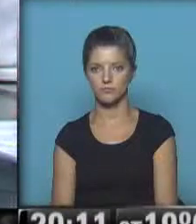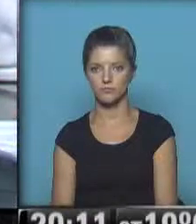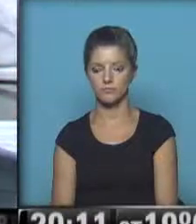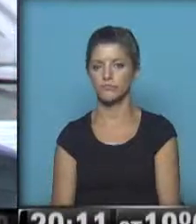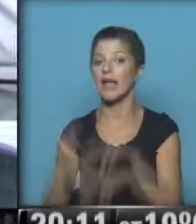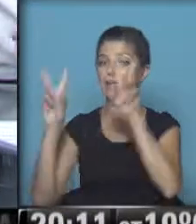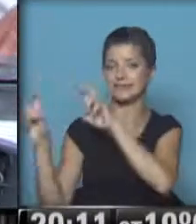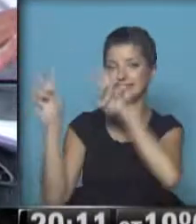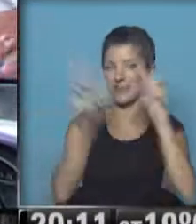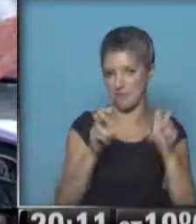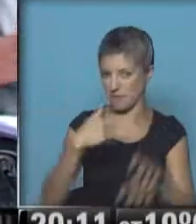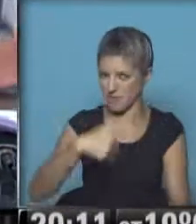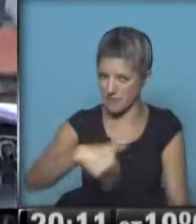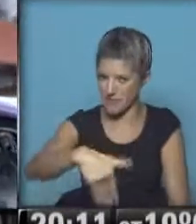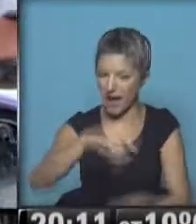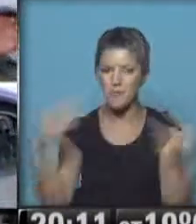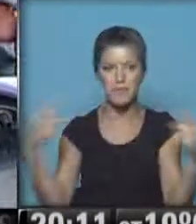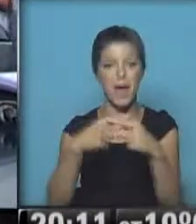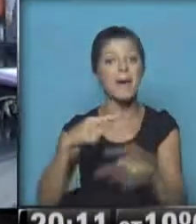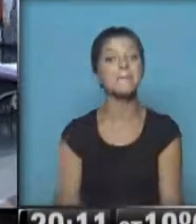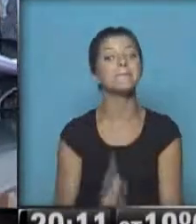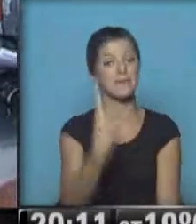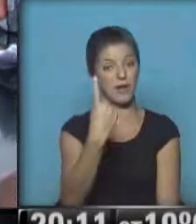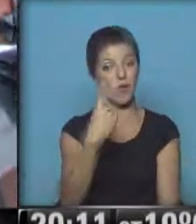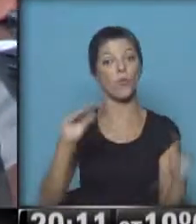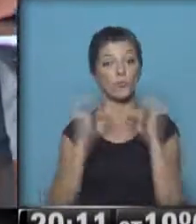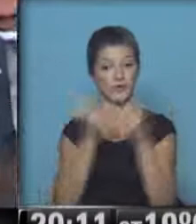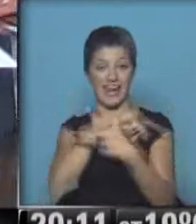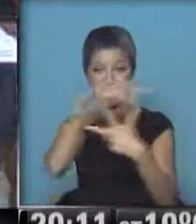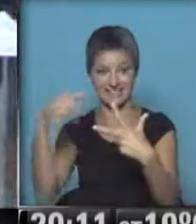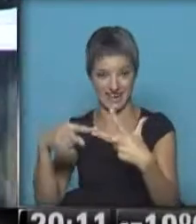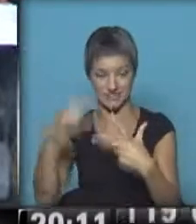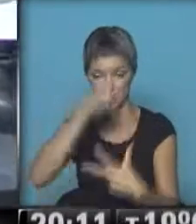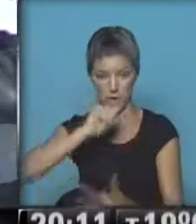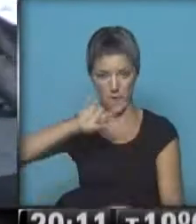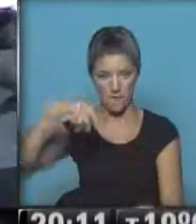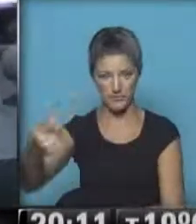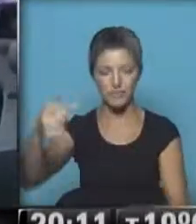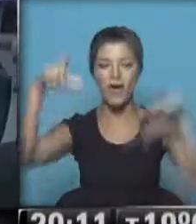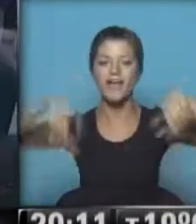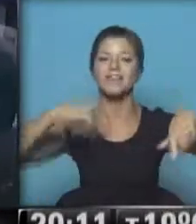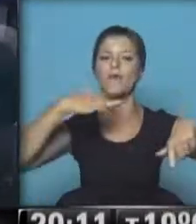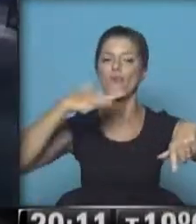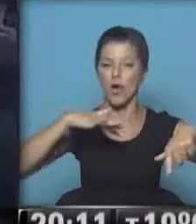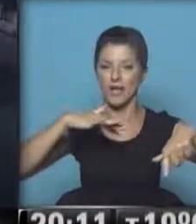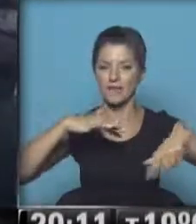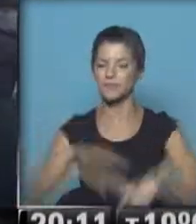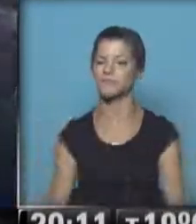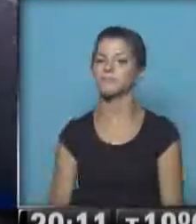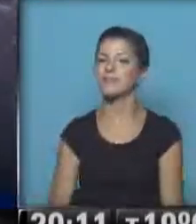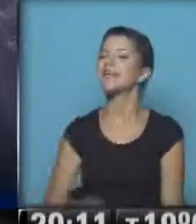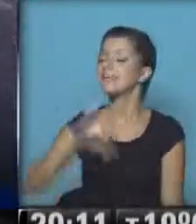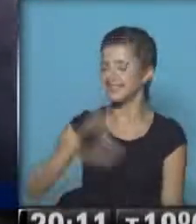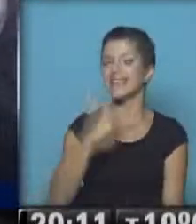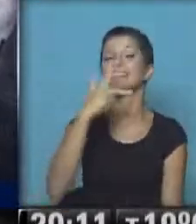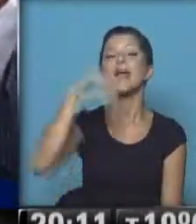Cambiamos de tema. Llega, el superclásico. El primero de tres, este domingo, La Bombonera. Pablo Tiburcio y todos los detalles. Así es, el 3 de